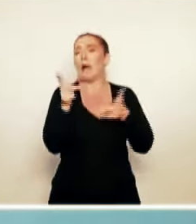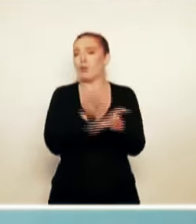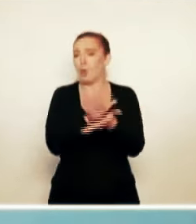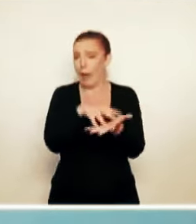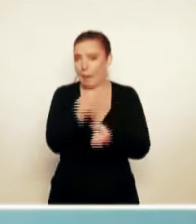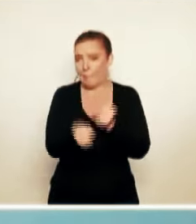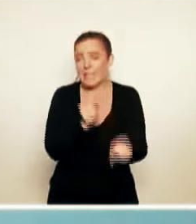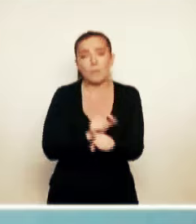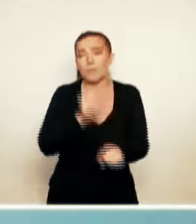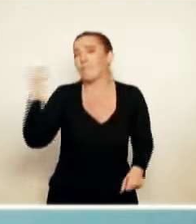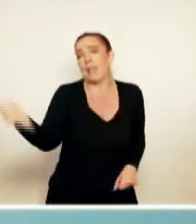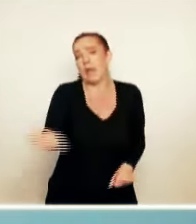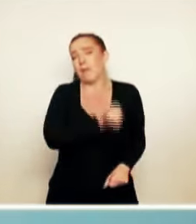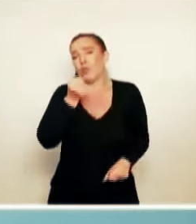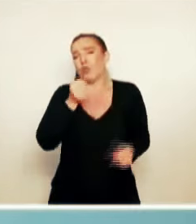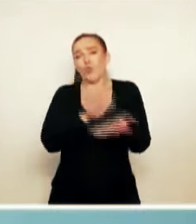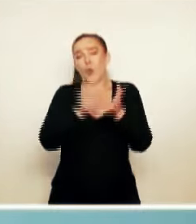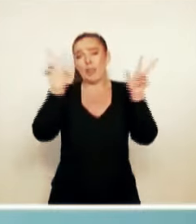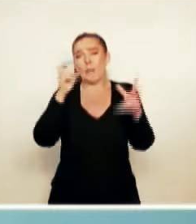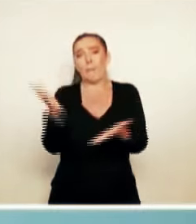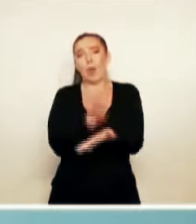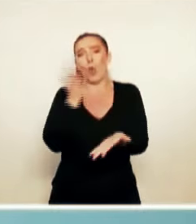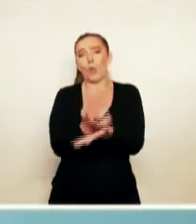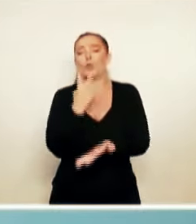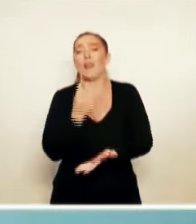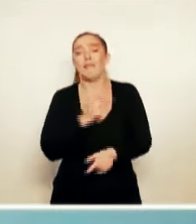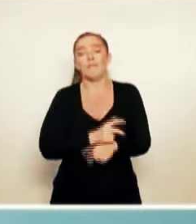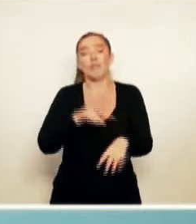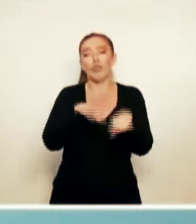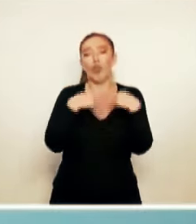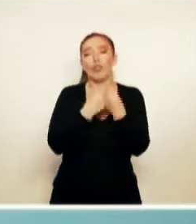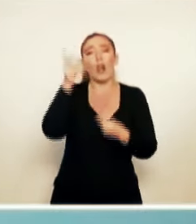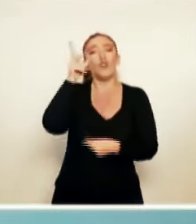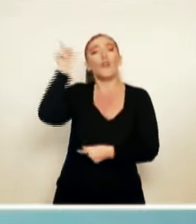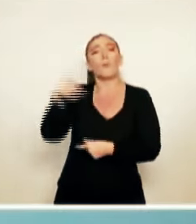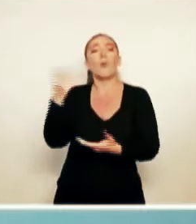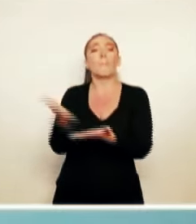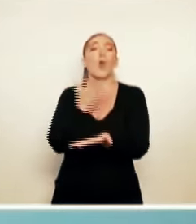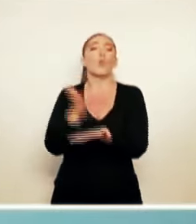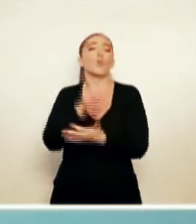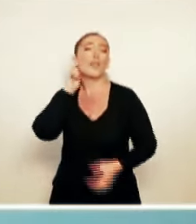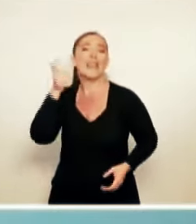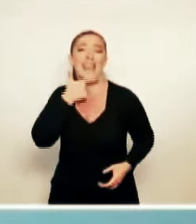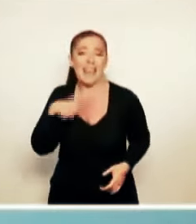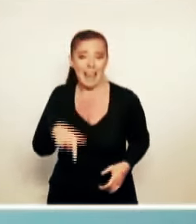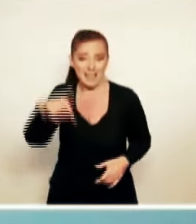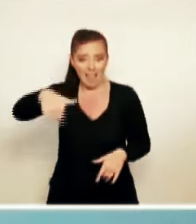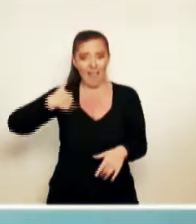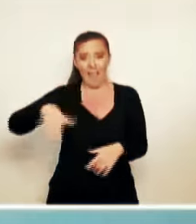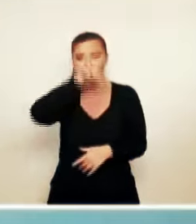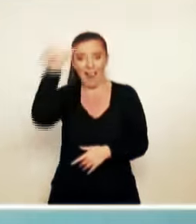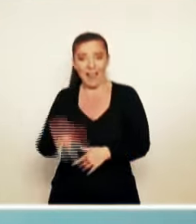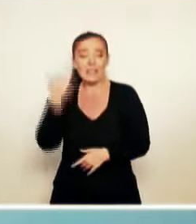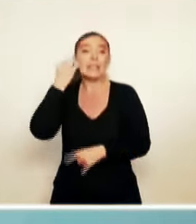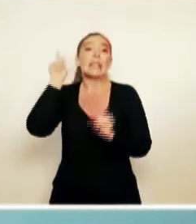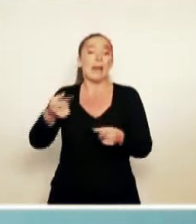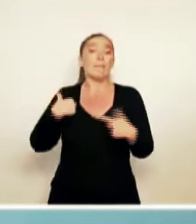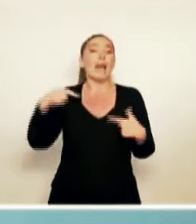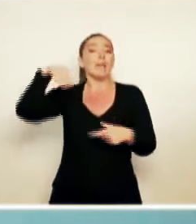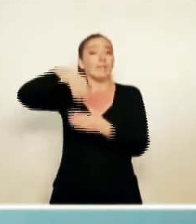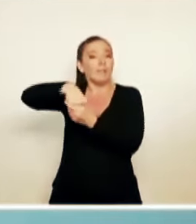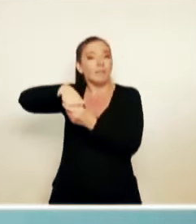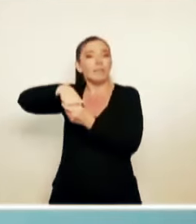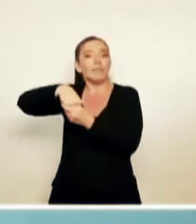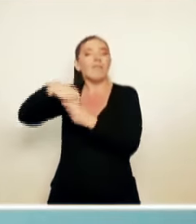es muy importante en materia de producción, tiene el 8% de la producción de gas de la República Argentina e integra